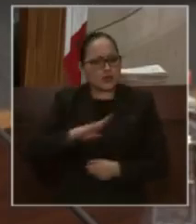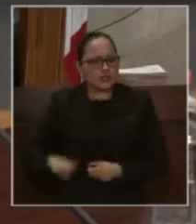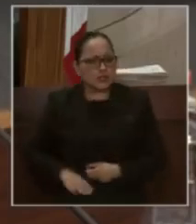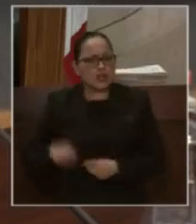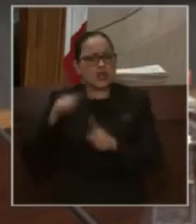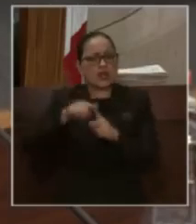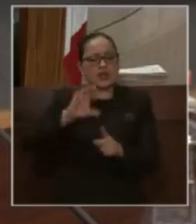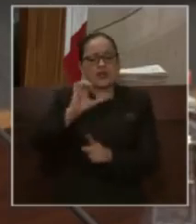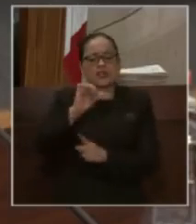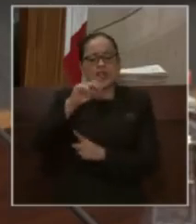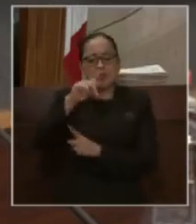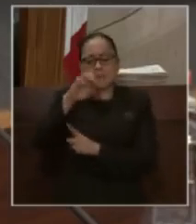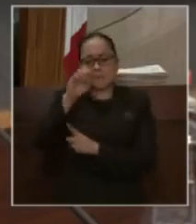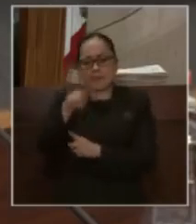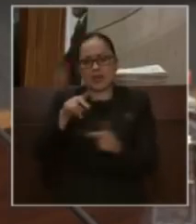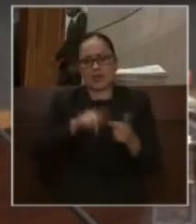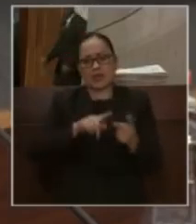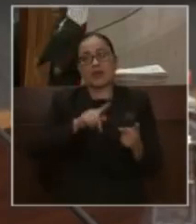de Charapan,